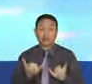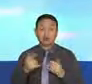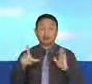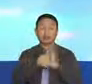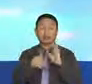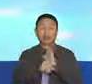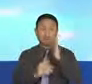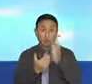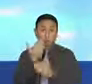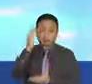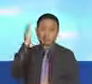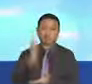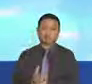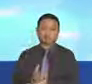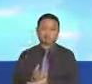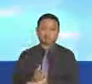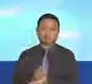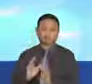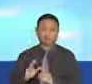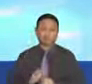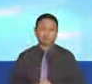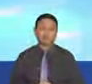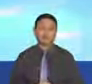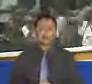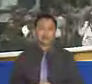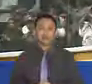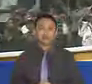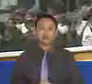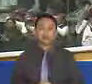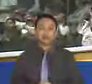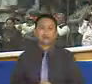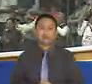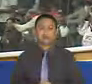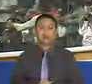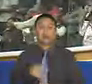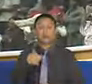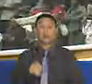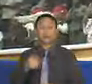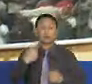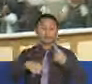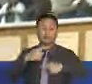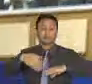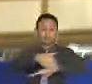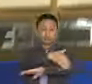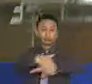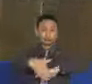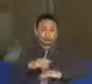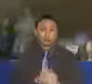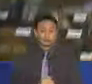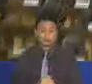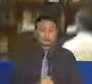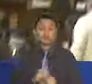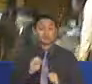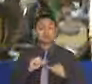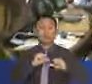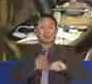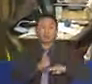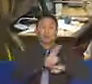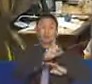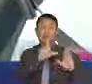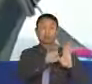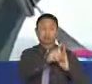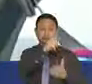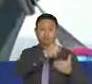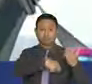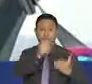busca evitar con la ley de defensa y desarrollo del trabajador autónomo y comerciante minorista que fue aprobada por la asamblea nacional